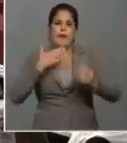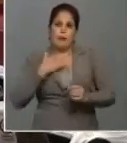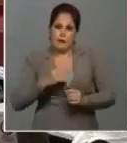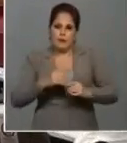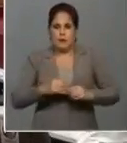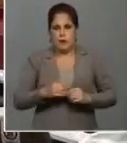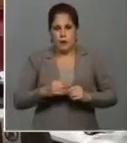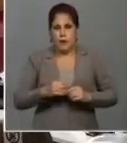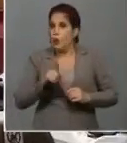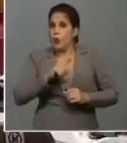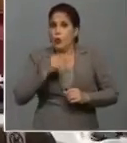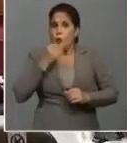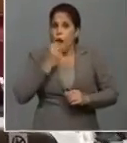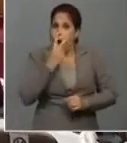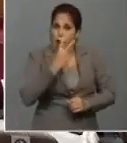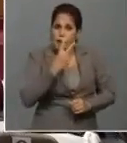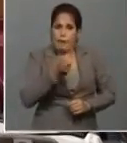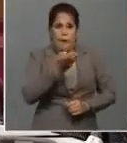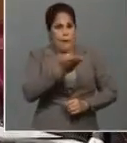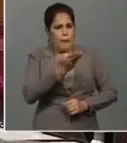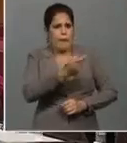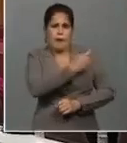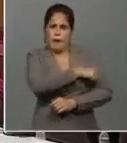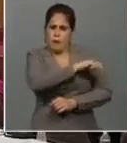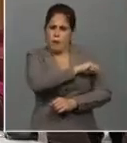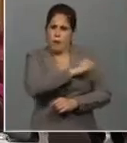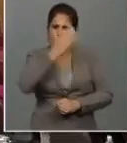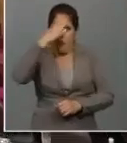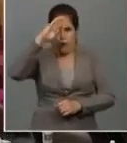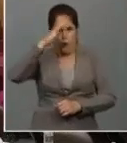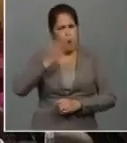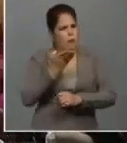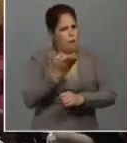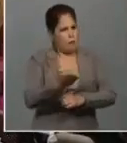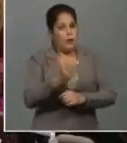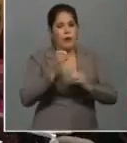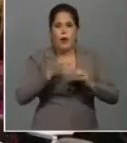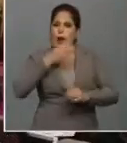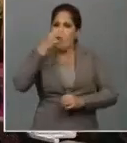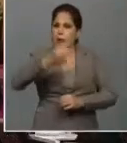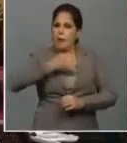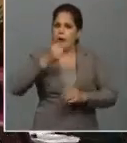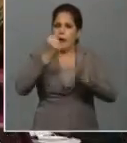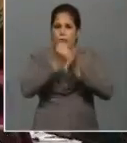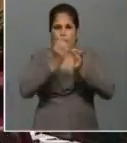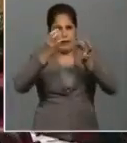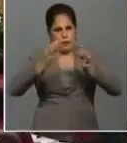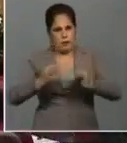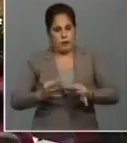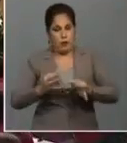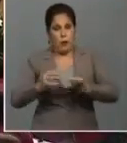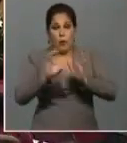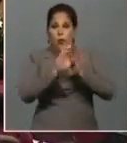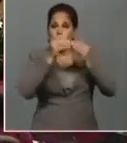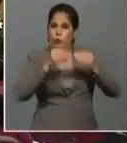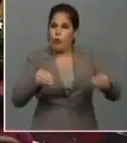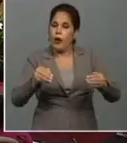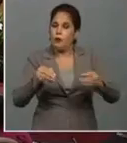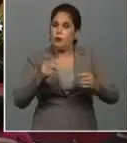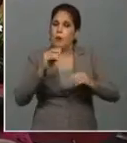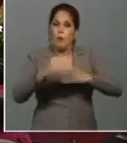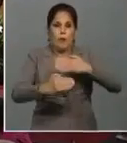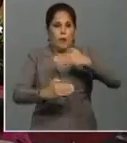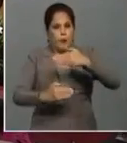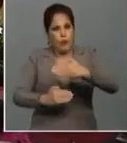no hemos dejado de atender las demandas y necesidades del pueblo argumentando cada decisión convocando y emprendiendo